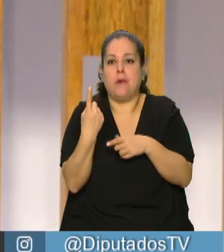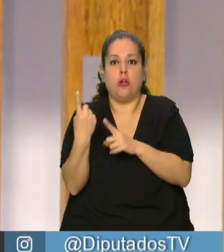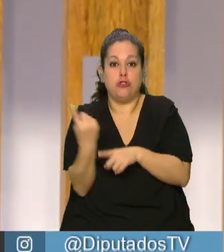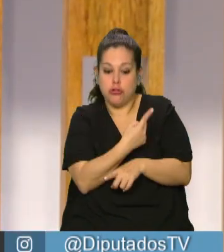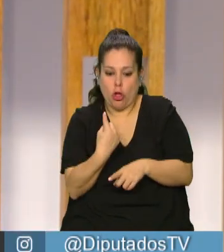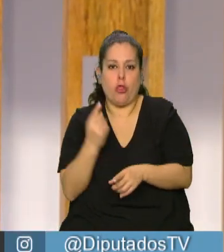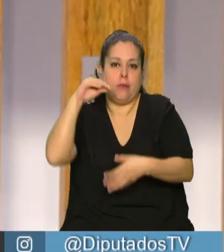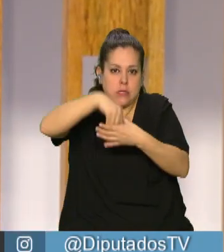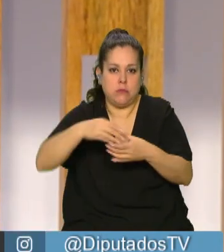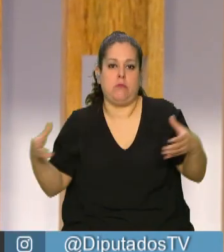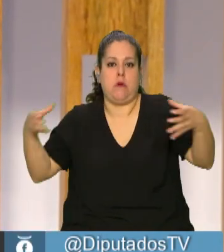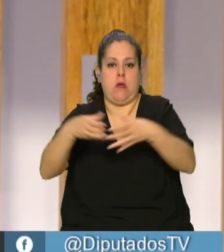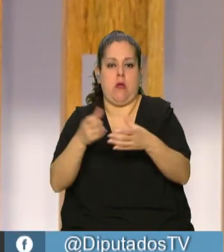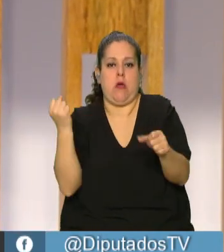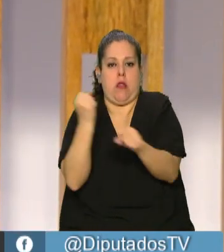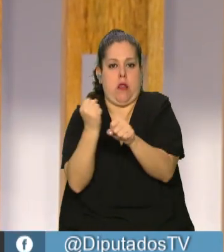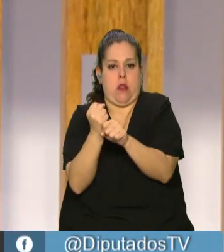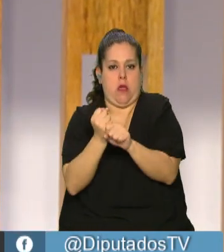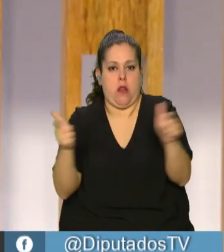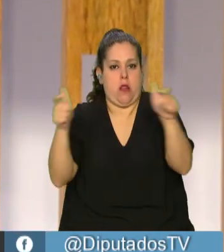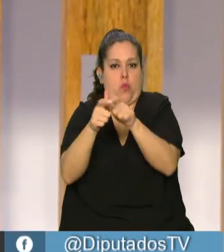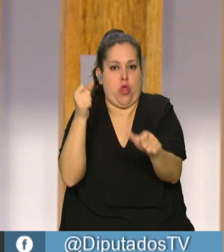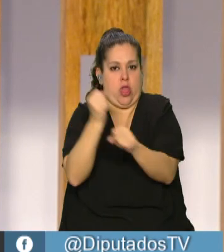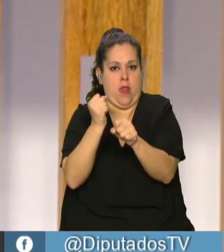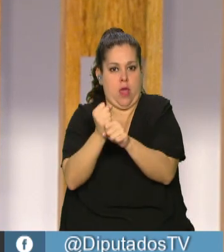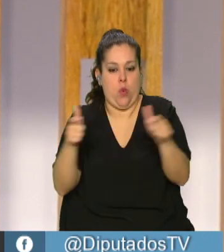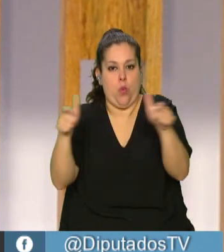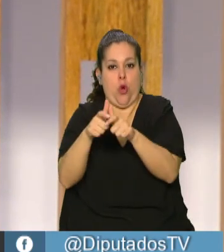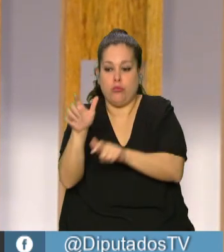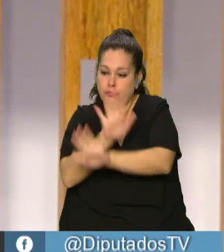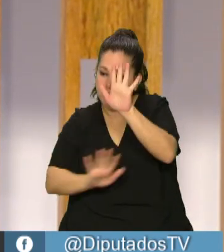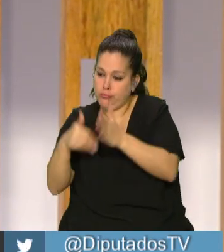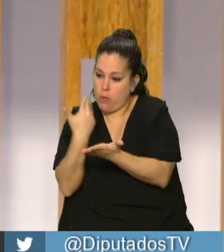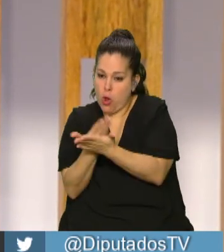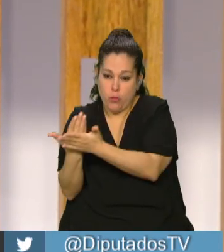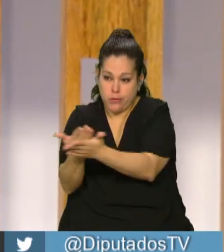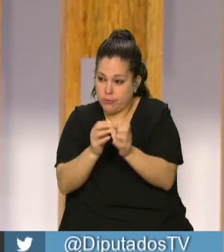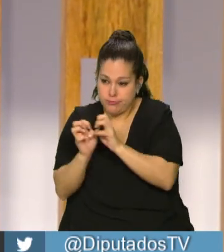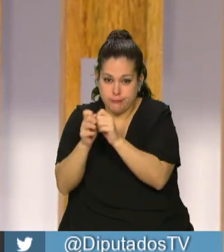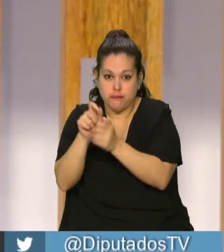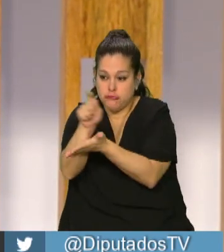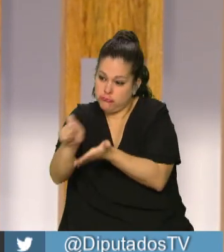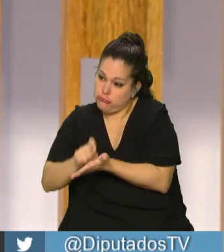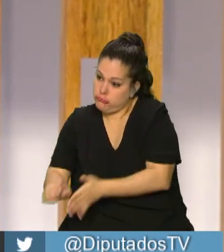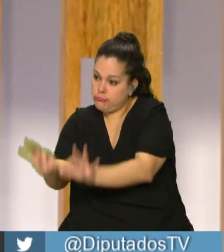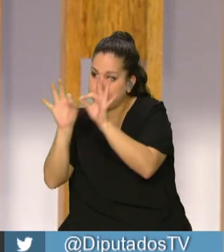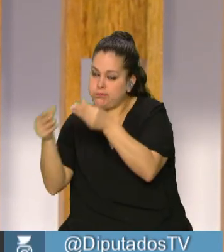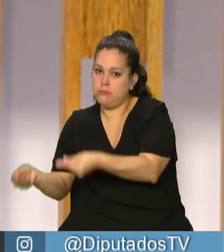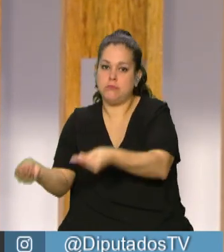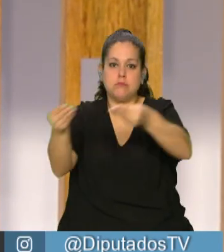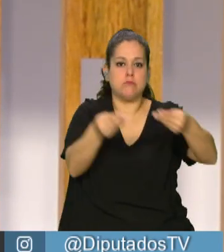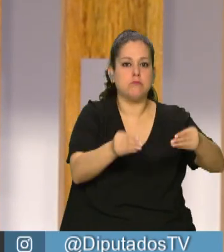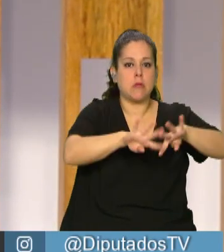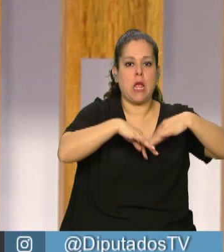labor y elevan sus propuestas. Después eso se lleva al recinto, y el recinto es el que en realidad